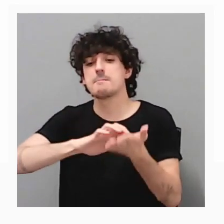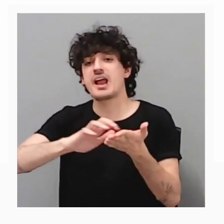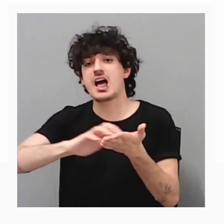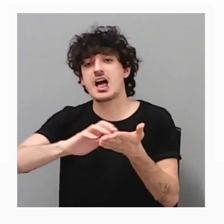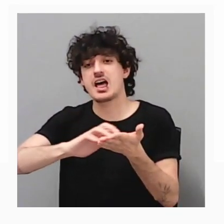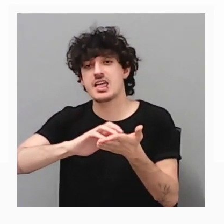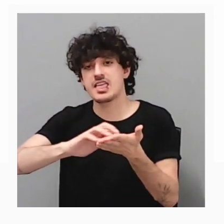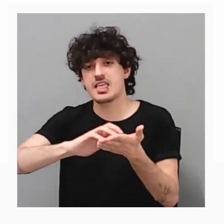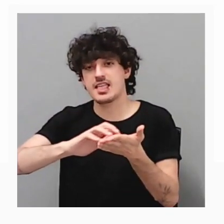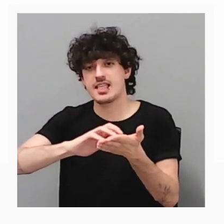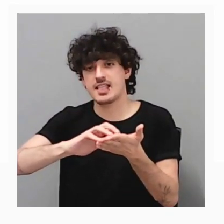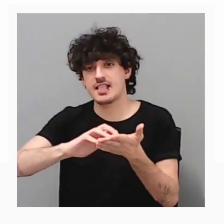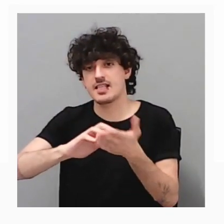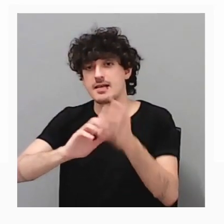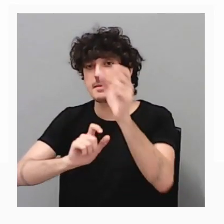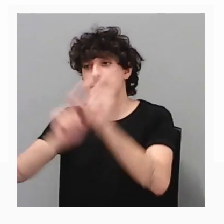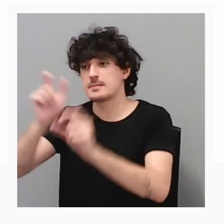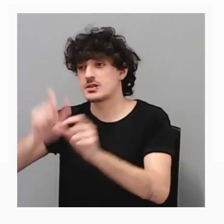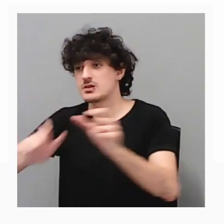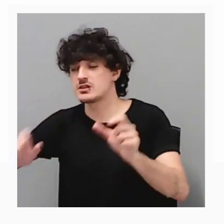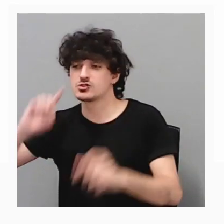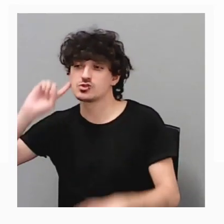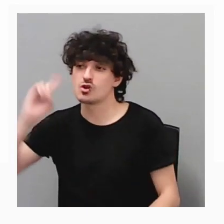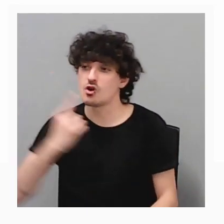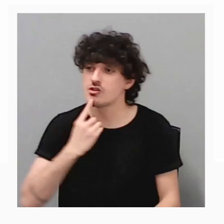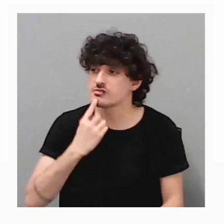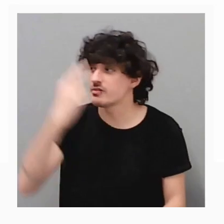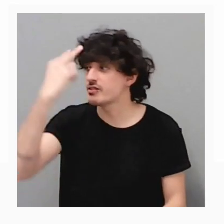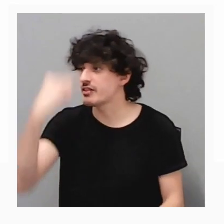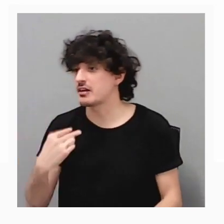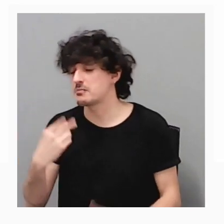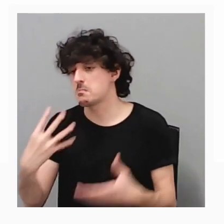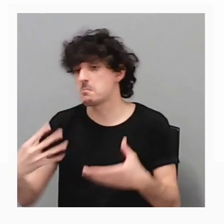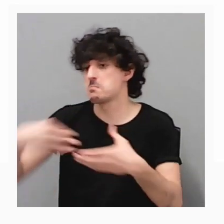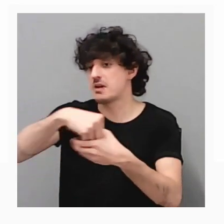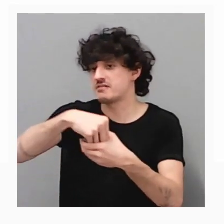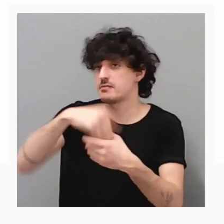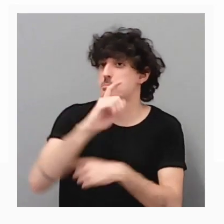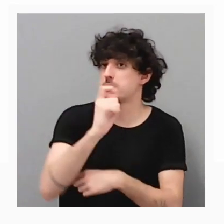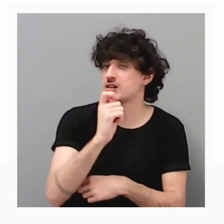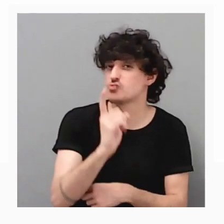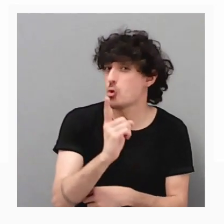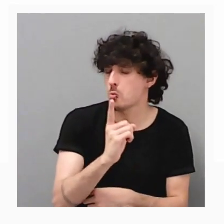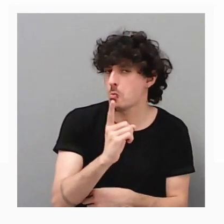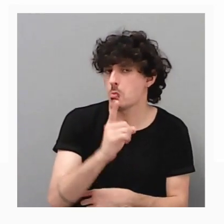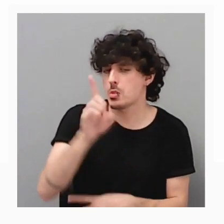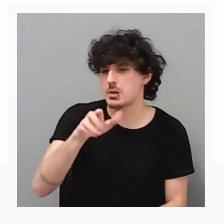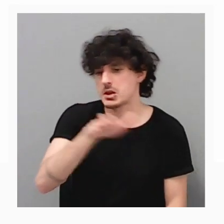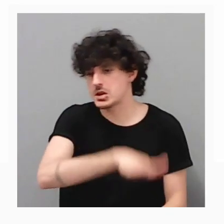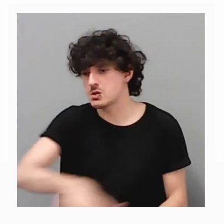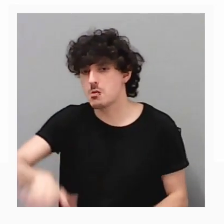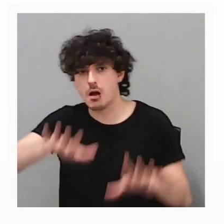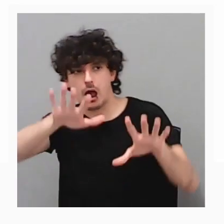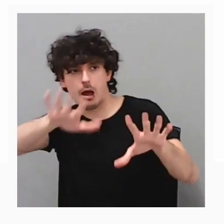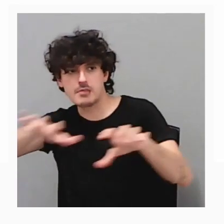la sociedad sorda y la sociedad ciega. No solo eso. Conseguimos que los niños aprendan todos,